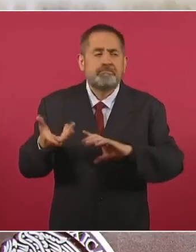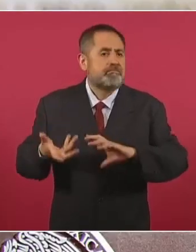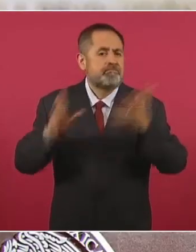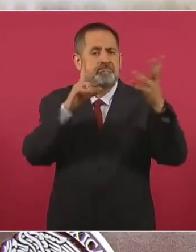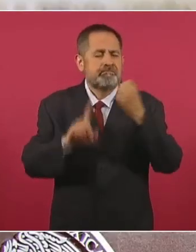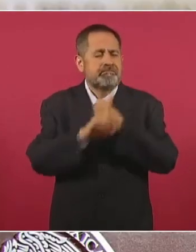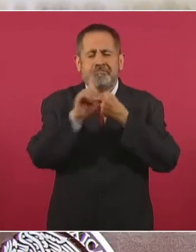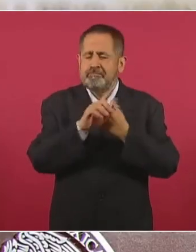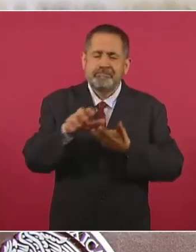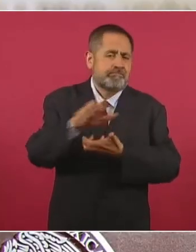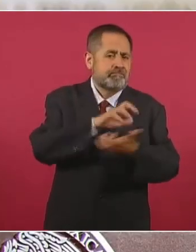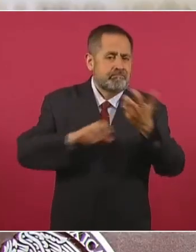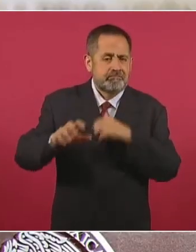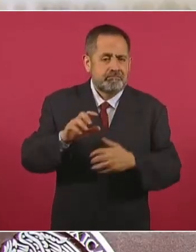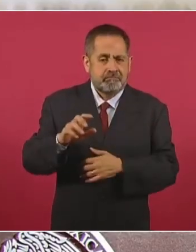esto,